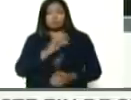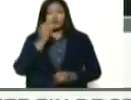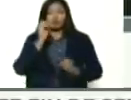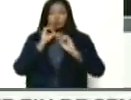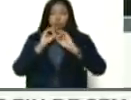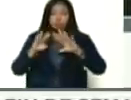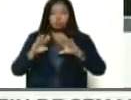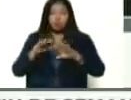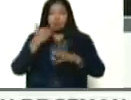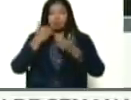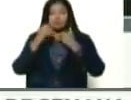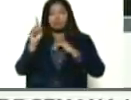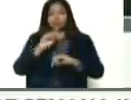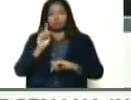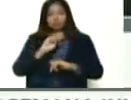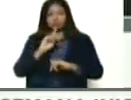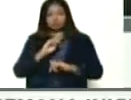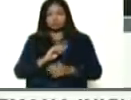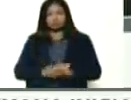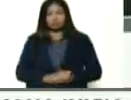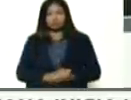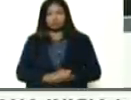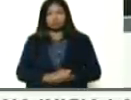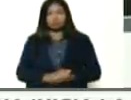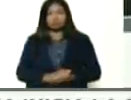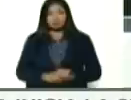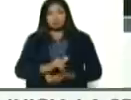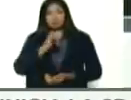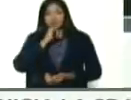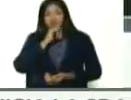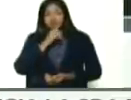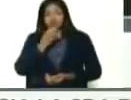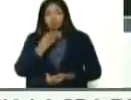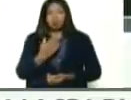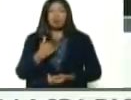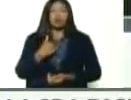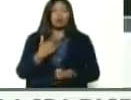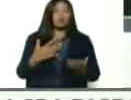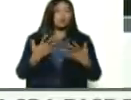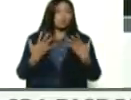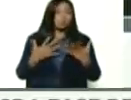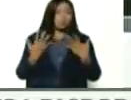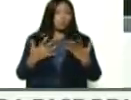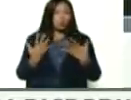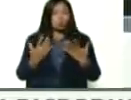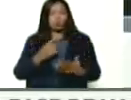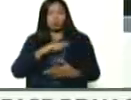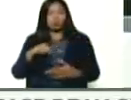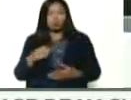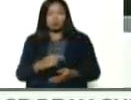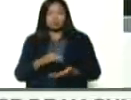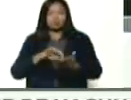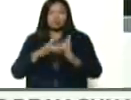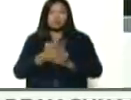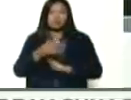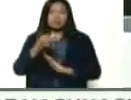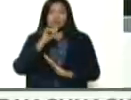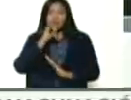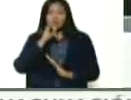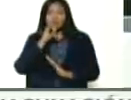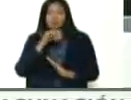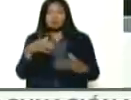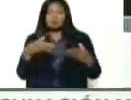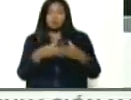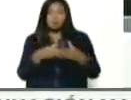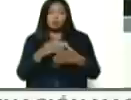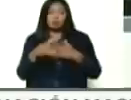enfermedad son un notición gigantesco quiere decir que con esta primera generación